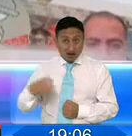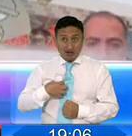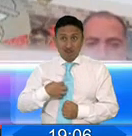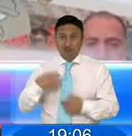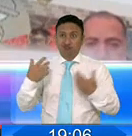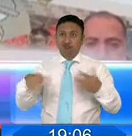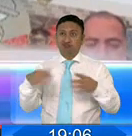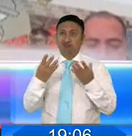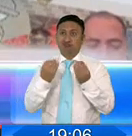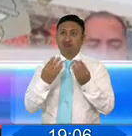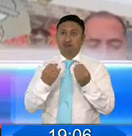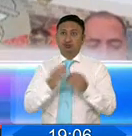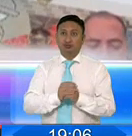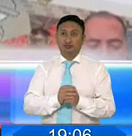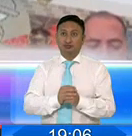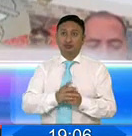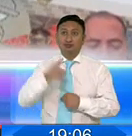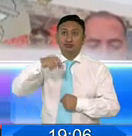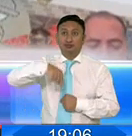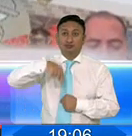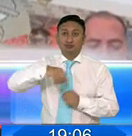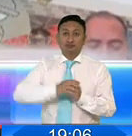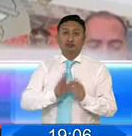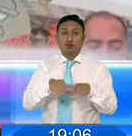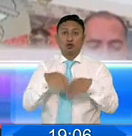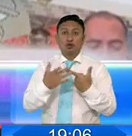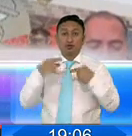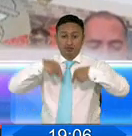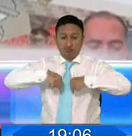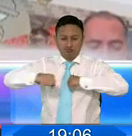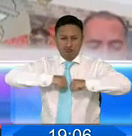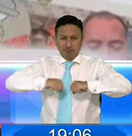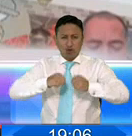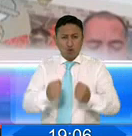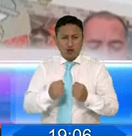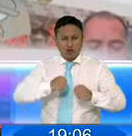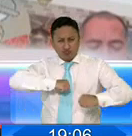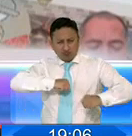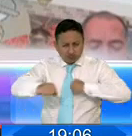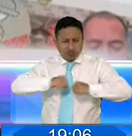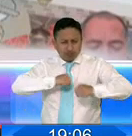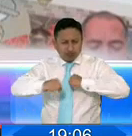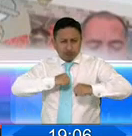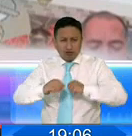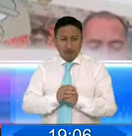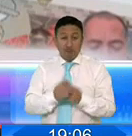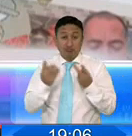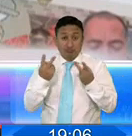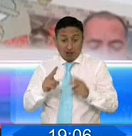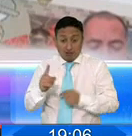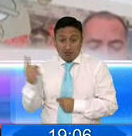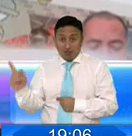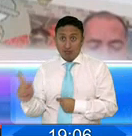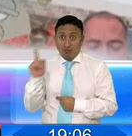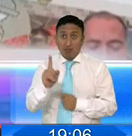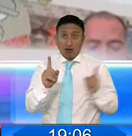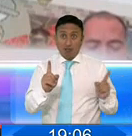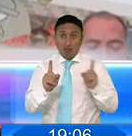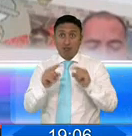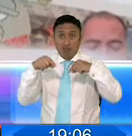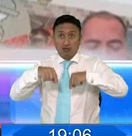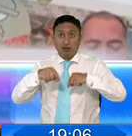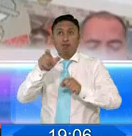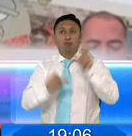Habría que determinar a través de un trabajo absolutamente exhaustivo, a través incluso de las comparecencias que han tenido